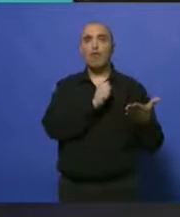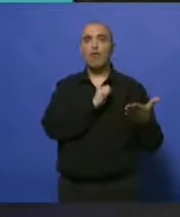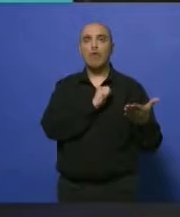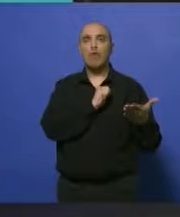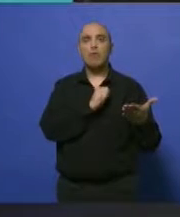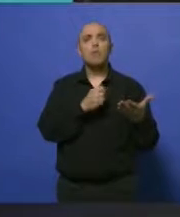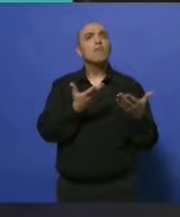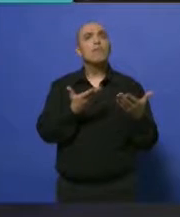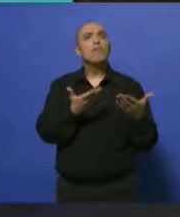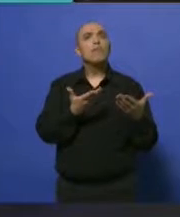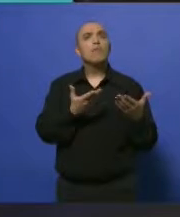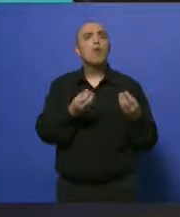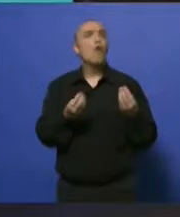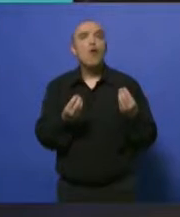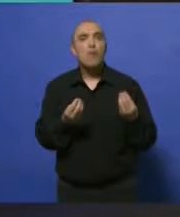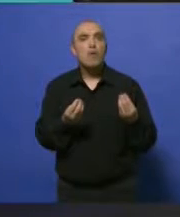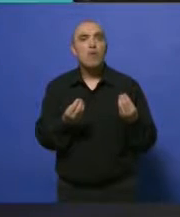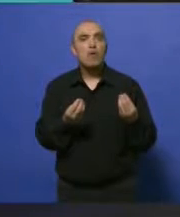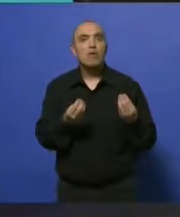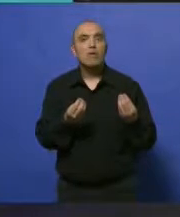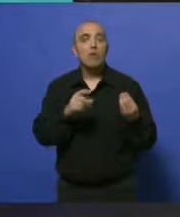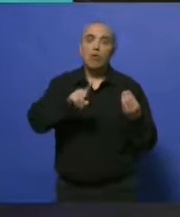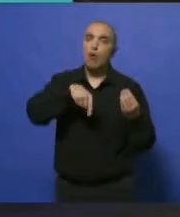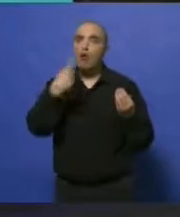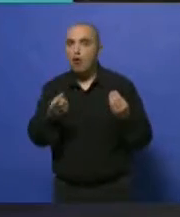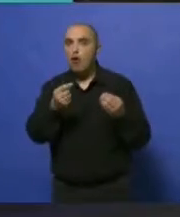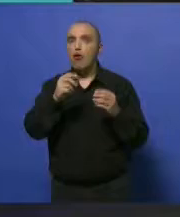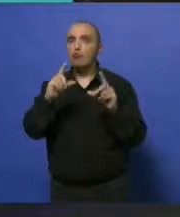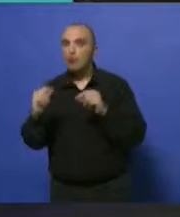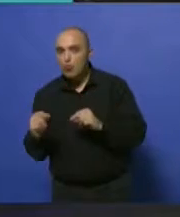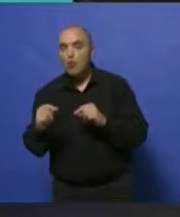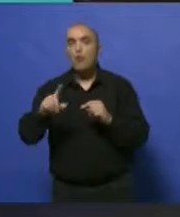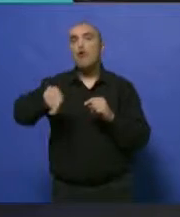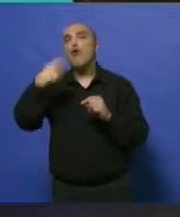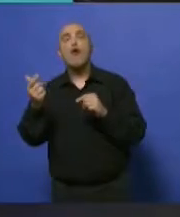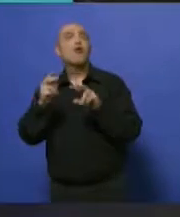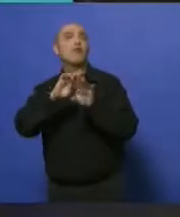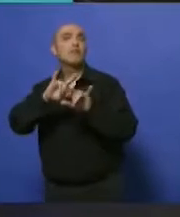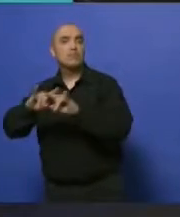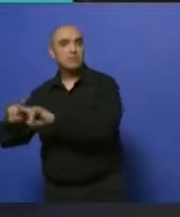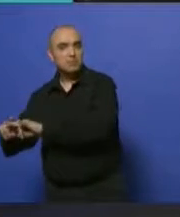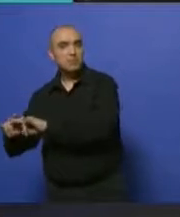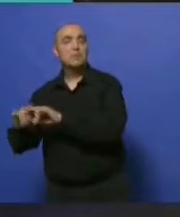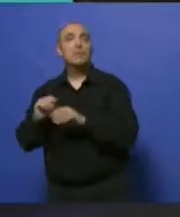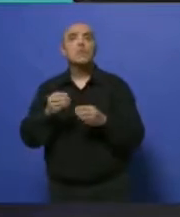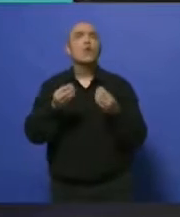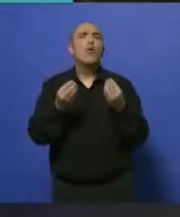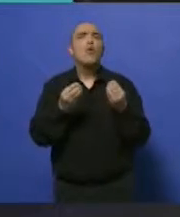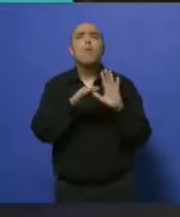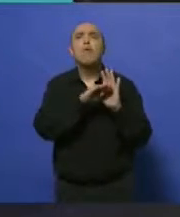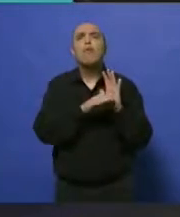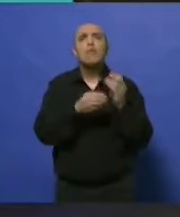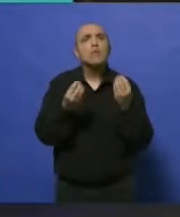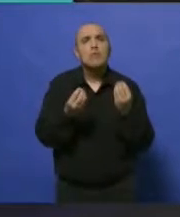muy útil, y es a través de otro número y otra página. Tenemos para ver inclusive una placa con los datos de cómo hacer para bloquear